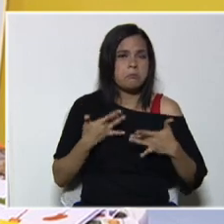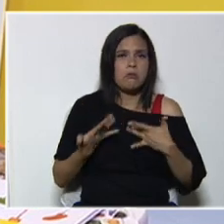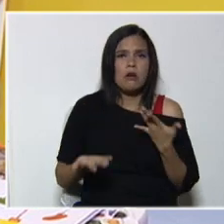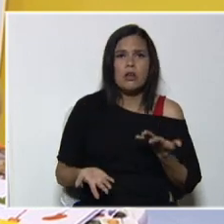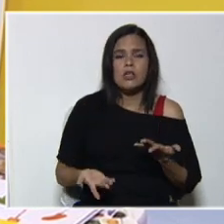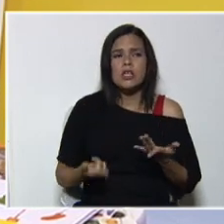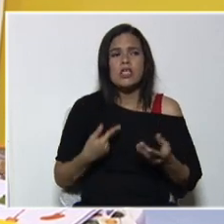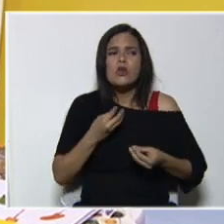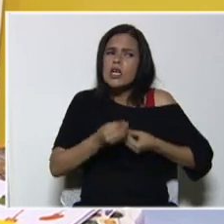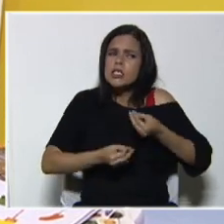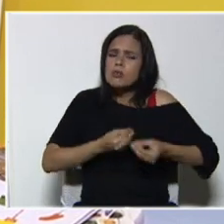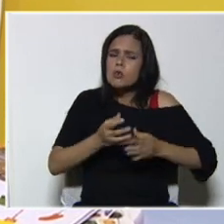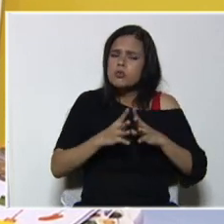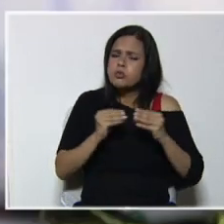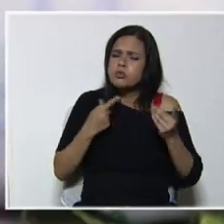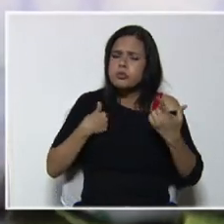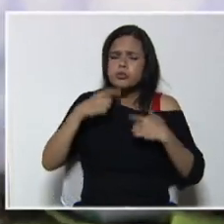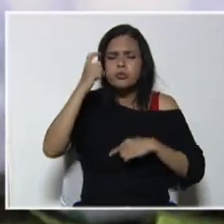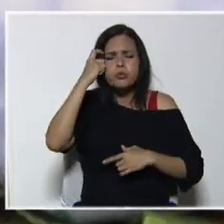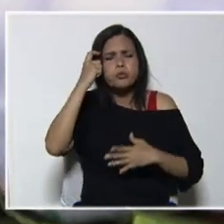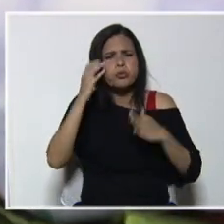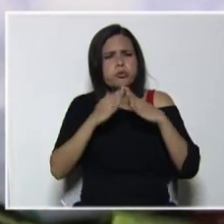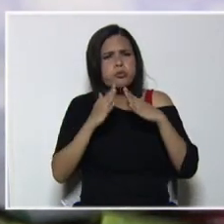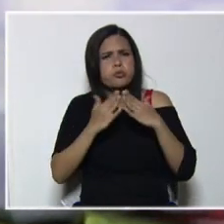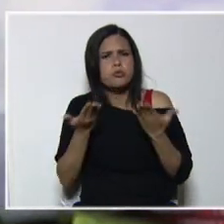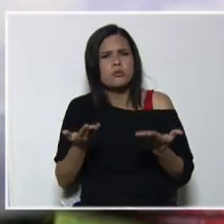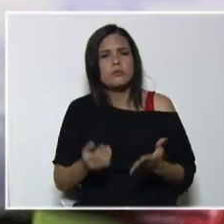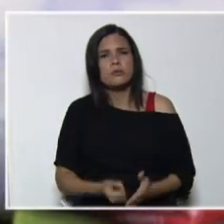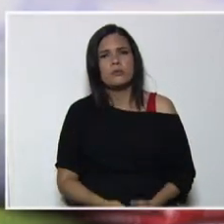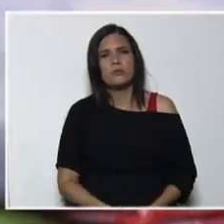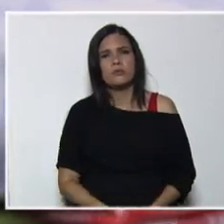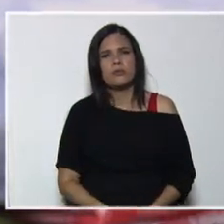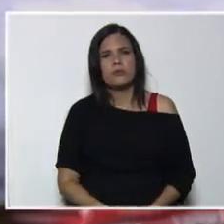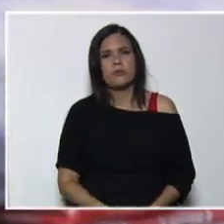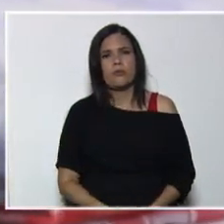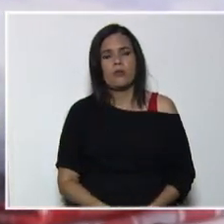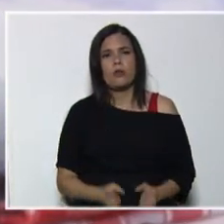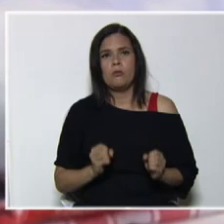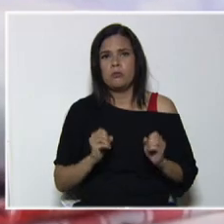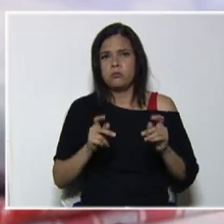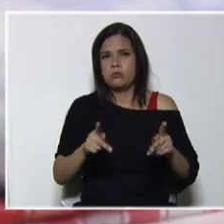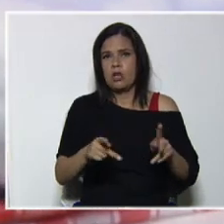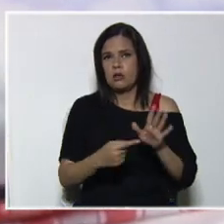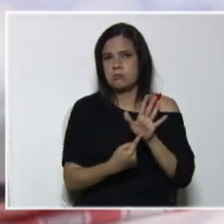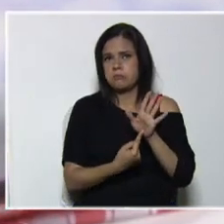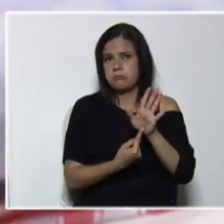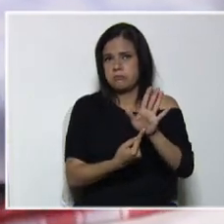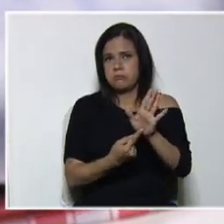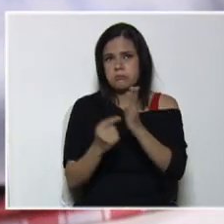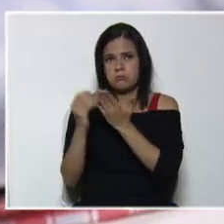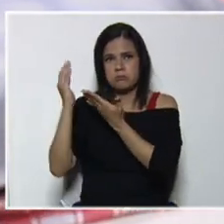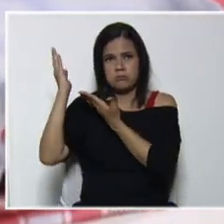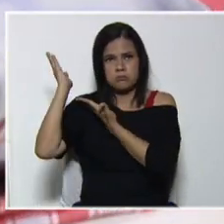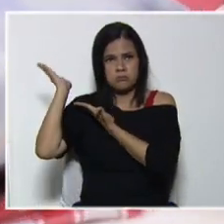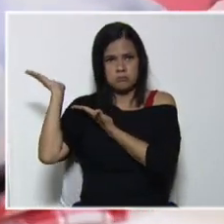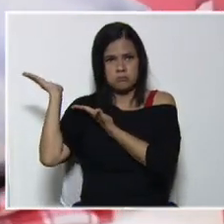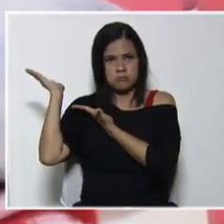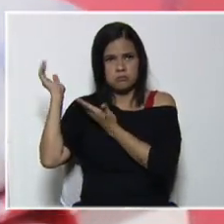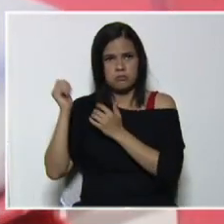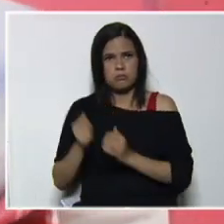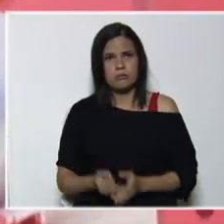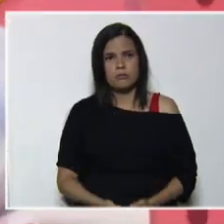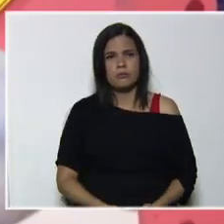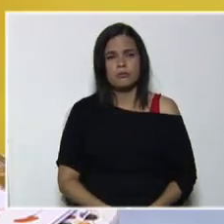esa rutina que tenemos en el hogar diariamente. En esta oportunidad yo les voy a presentar acá